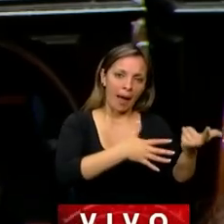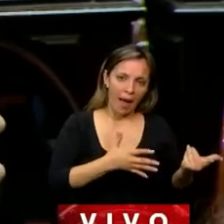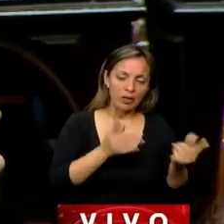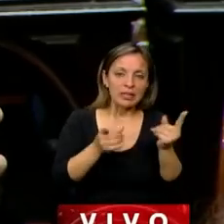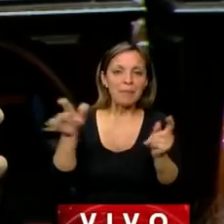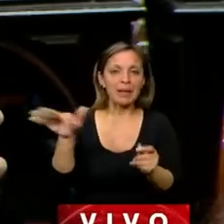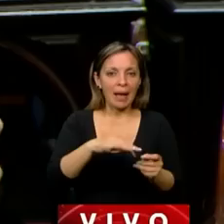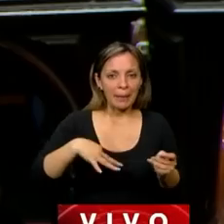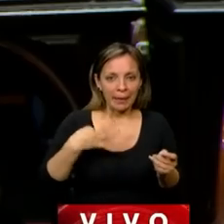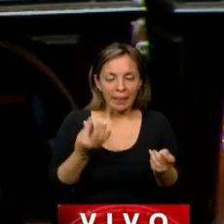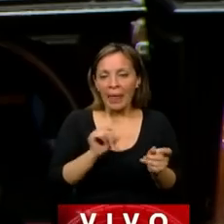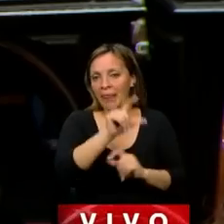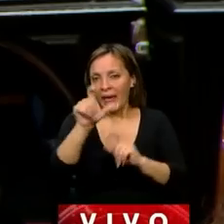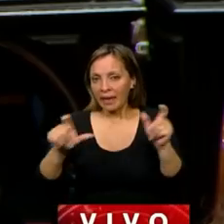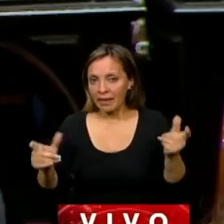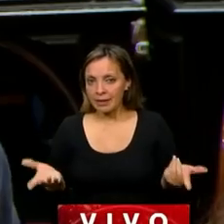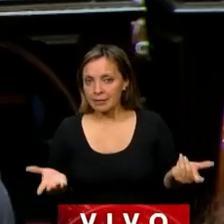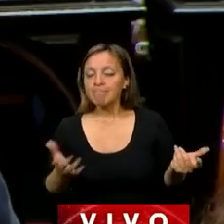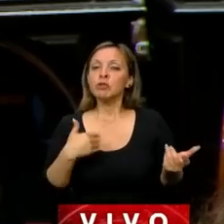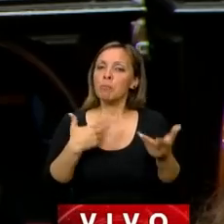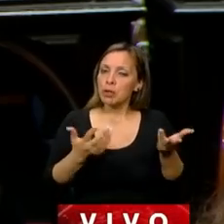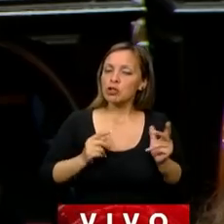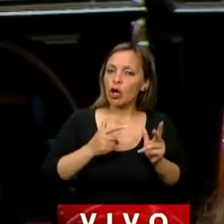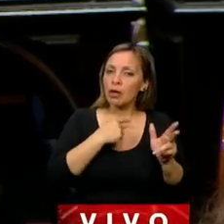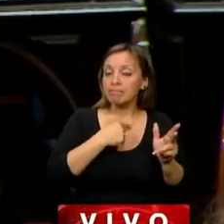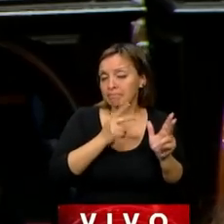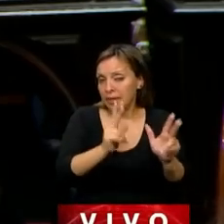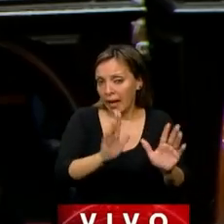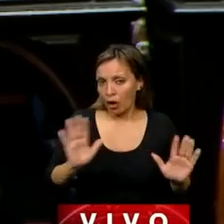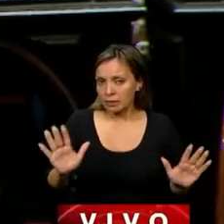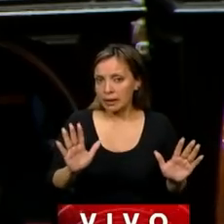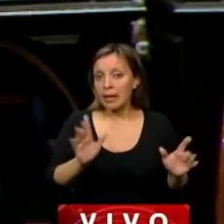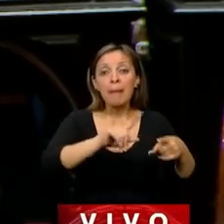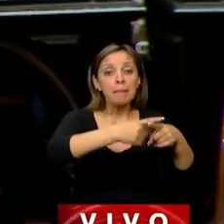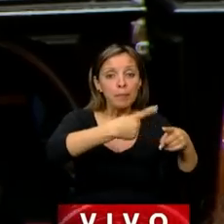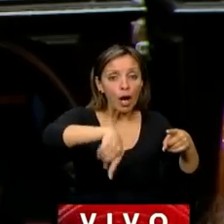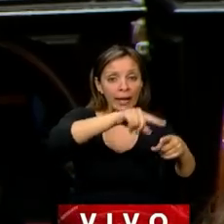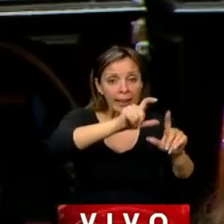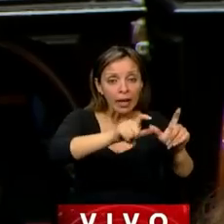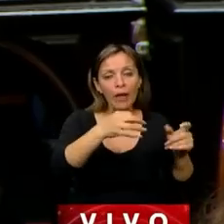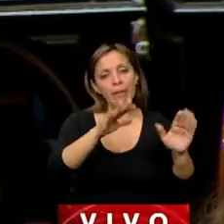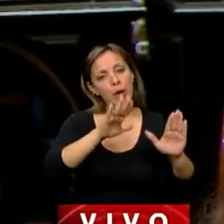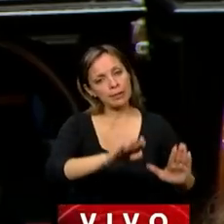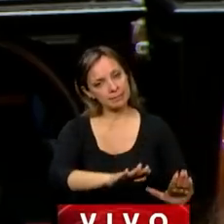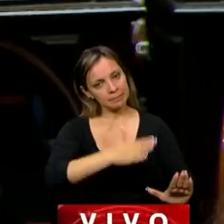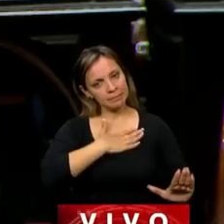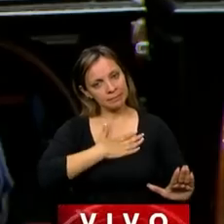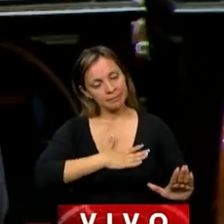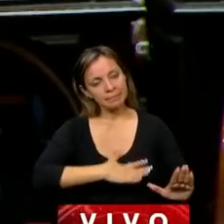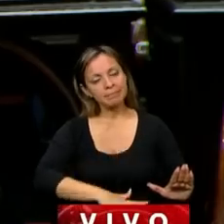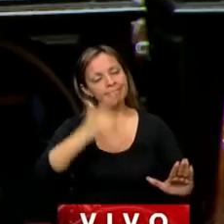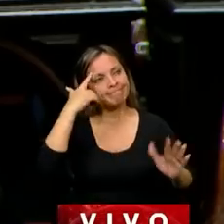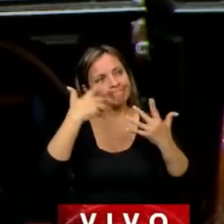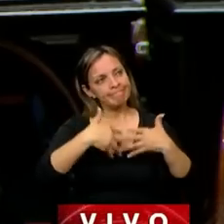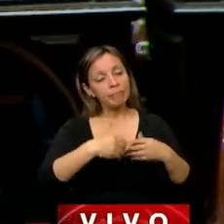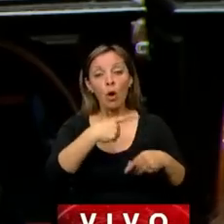vida cotidiana. Por eso creo que desde la política hay que bajar un cambio, hay que serenar, hay que pensar que cuando